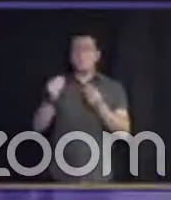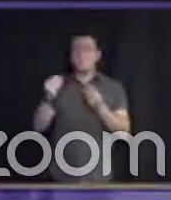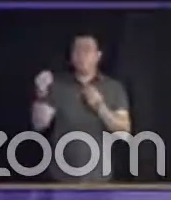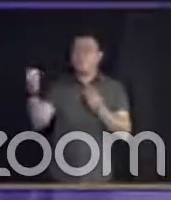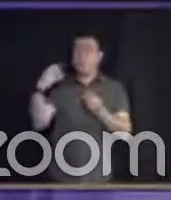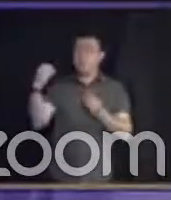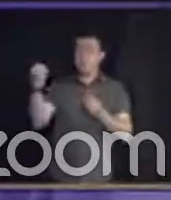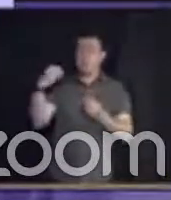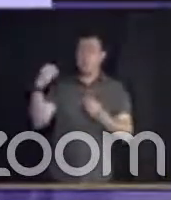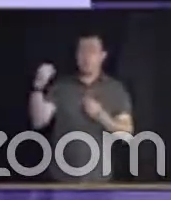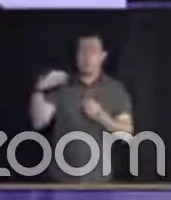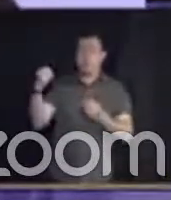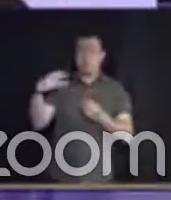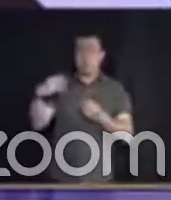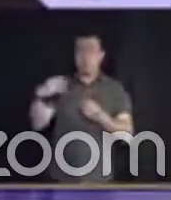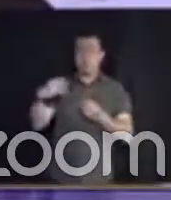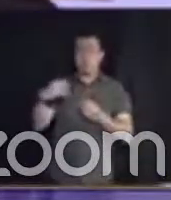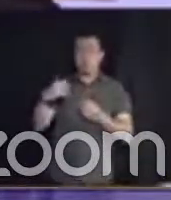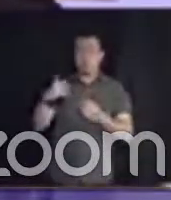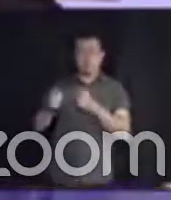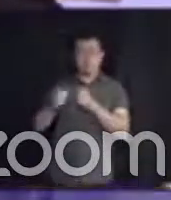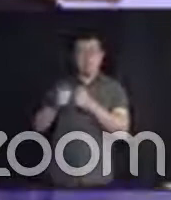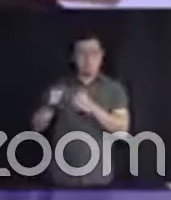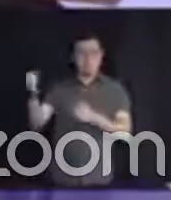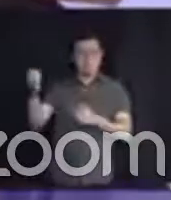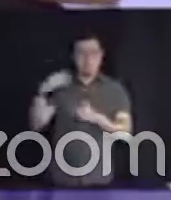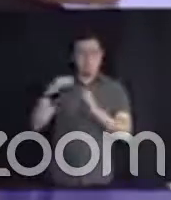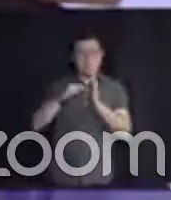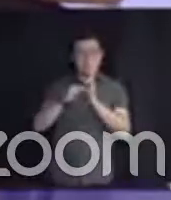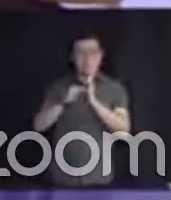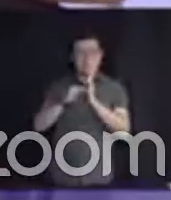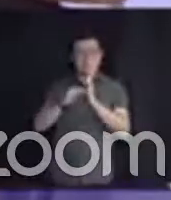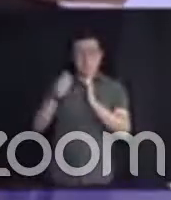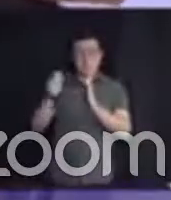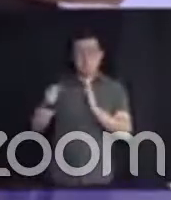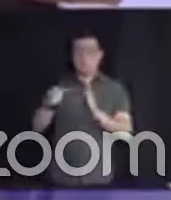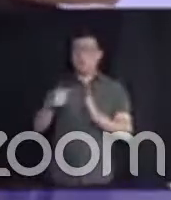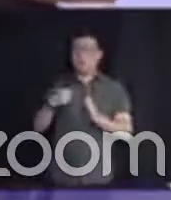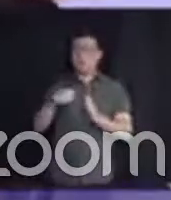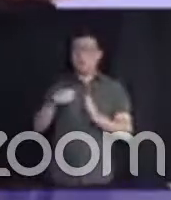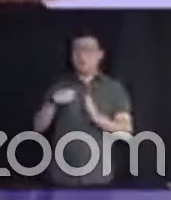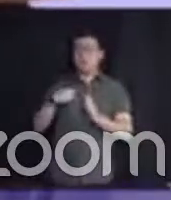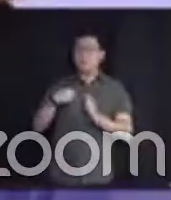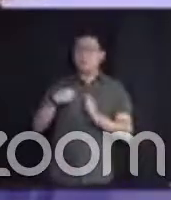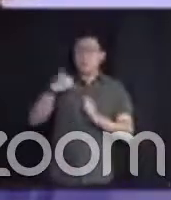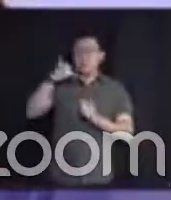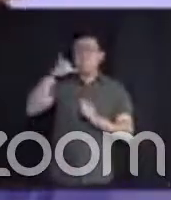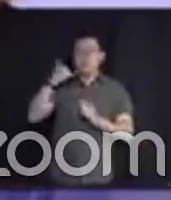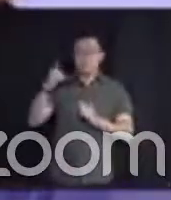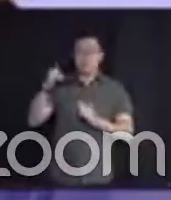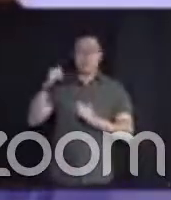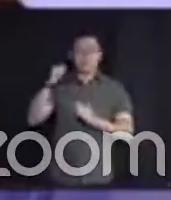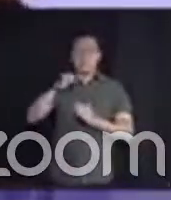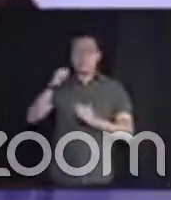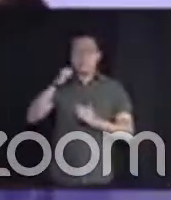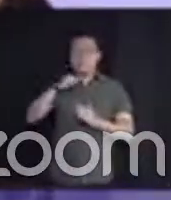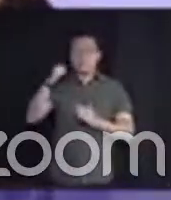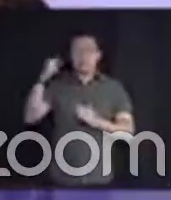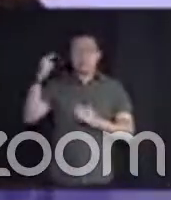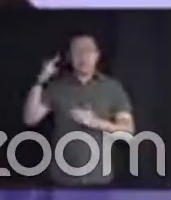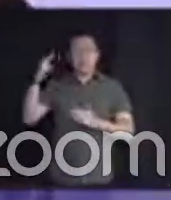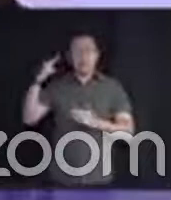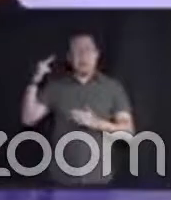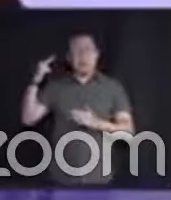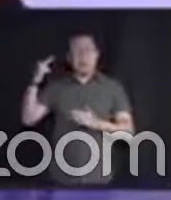muchos me escriben últimamente, cuando empiezan a cerrar las calificaciones, si vieran mi teléfono, empieza rim, rim, rim, rim, rim, todo el